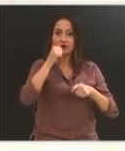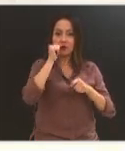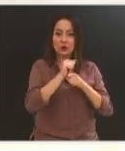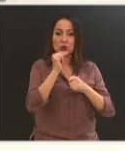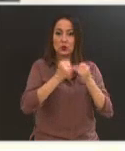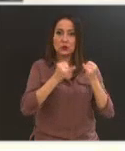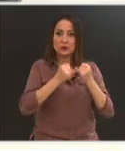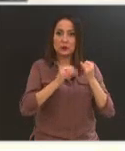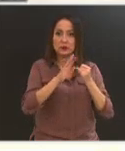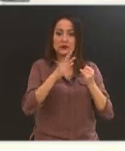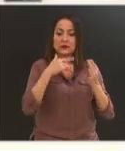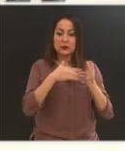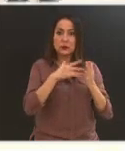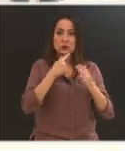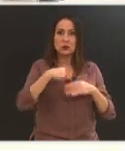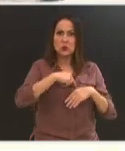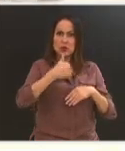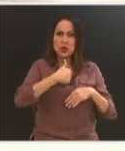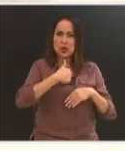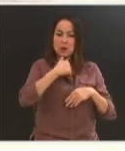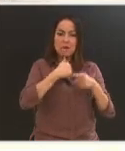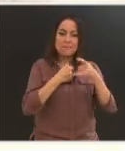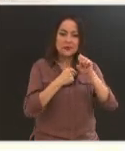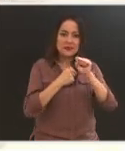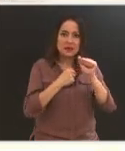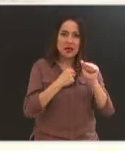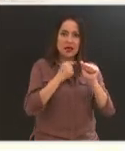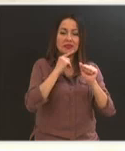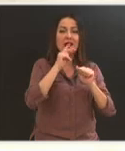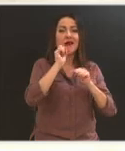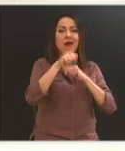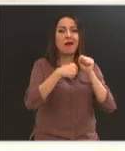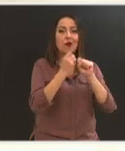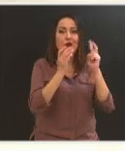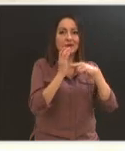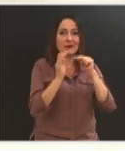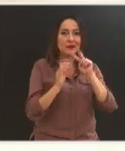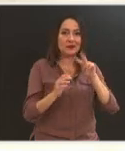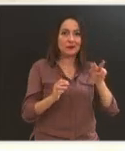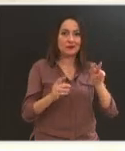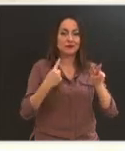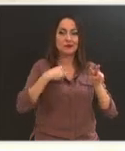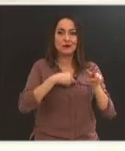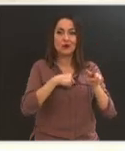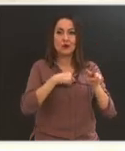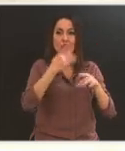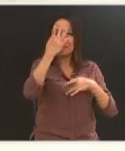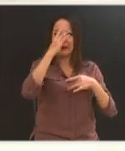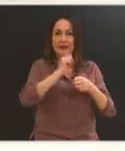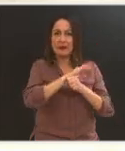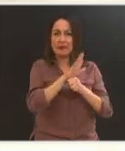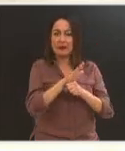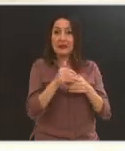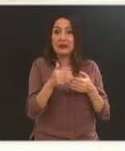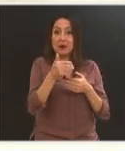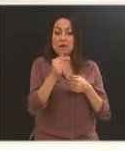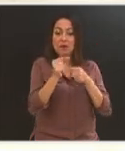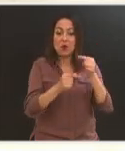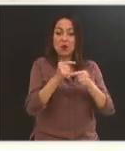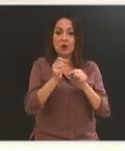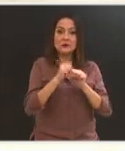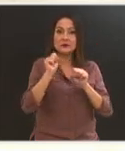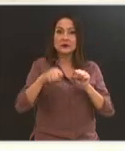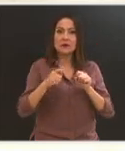los últimos estudios que tenemos de PISA casualmente son del año 2022. Estábamos saliendo de la pandemia y entonces poco a poco el